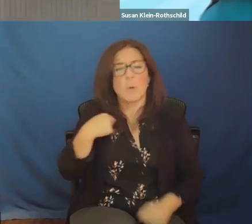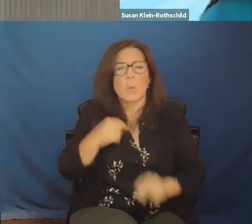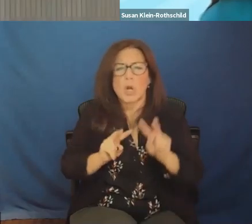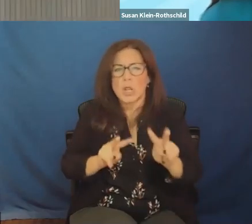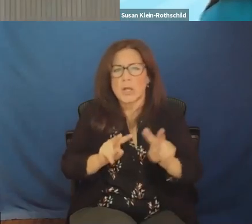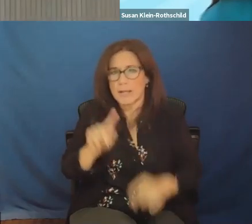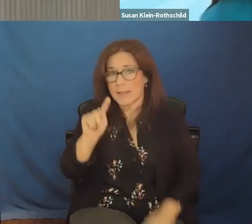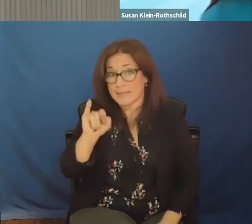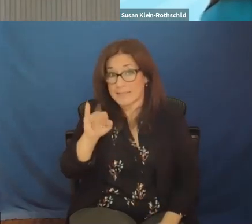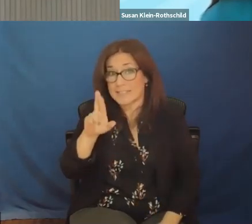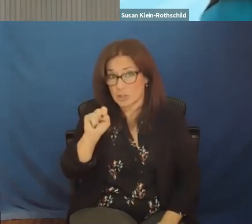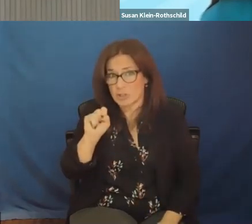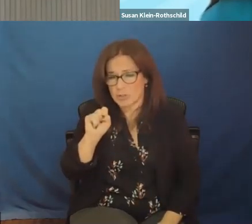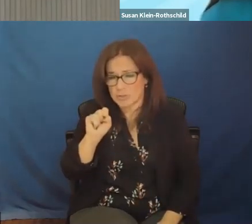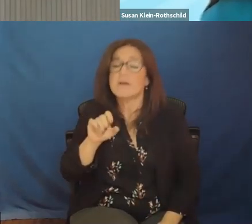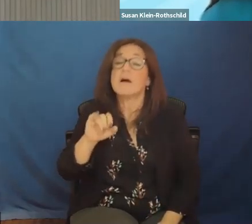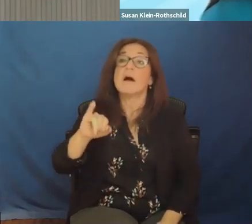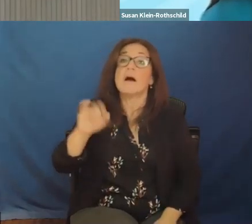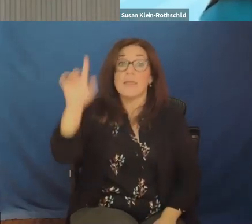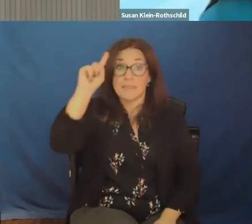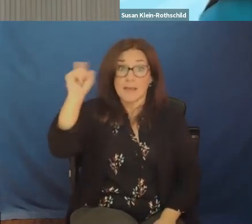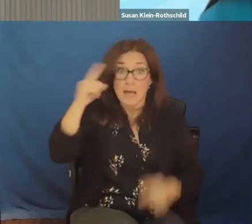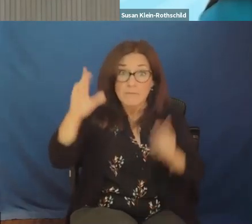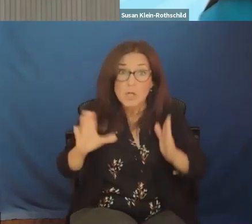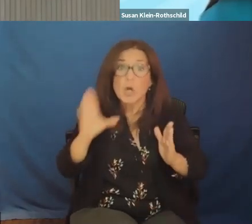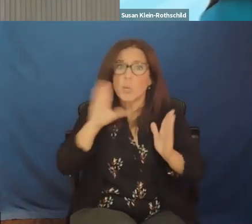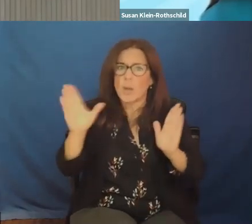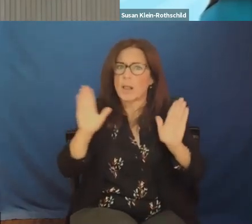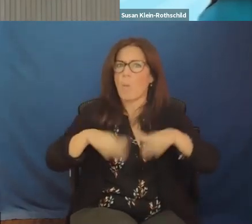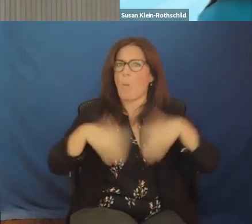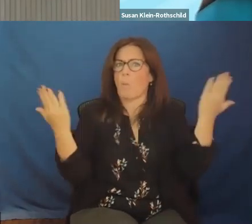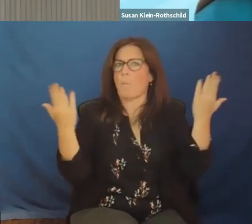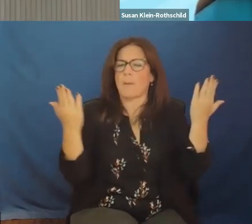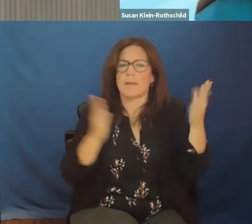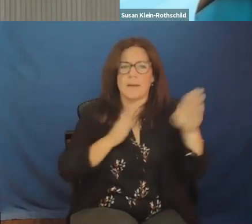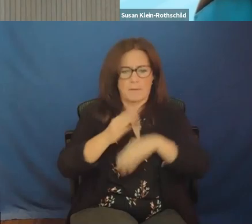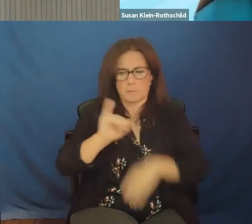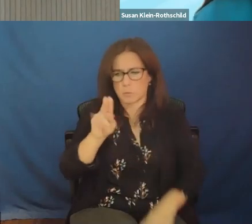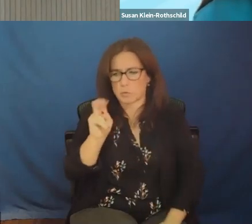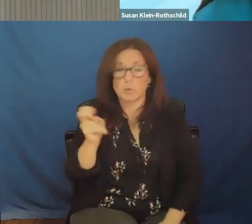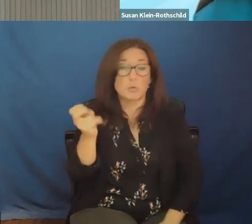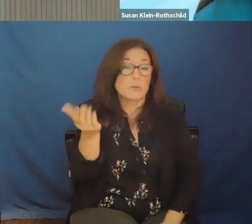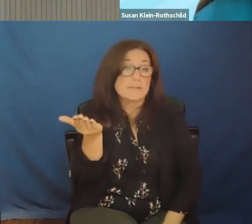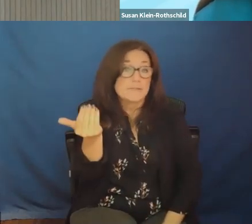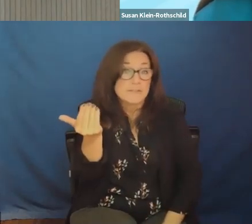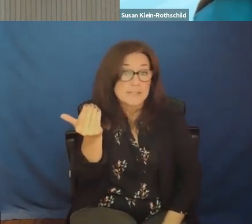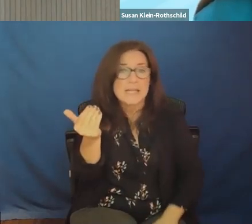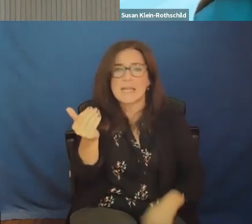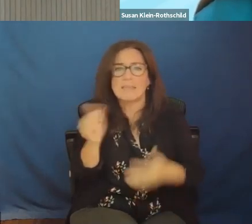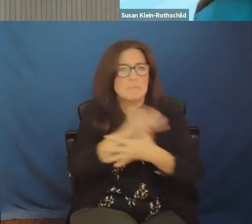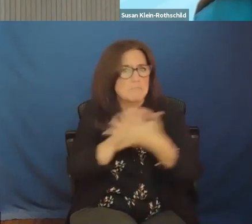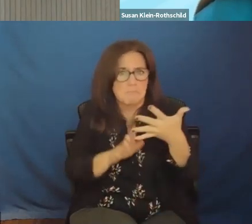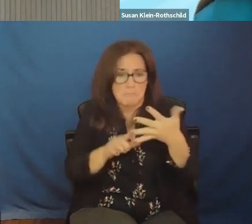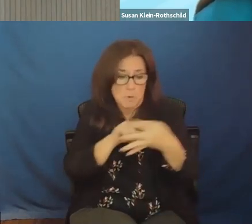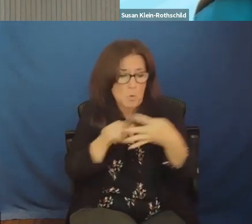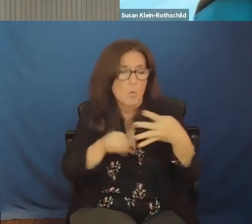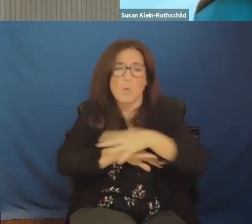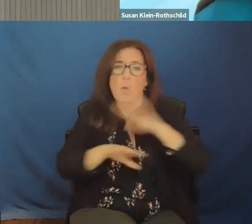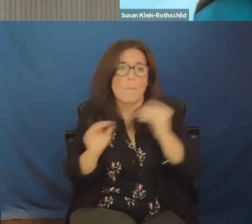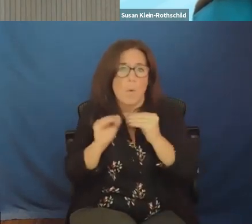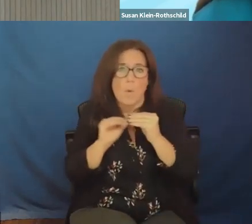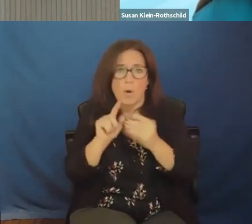el gobernador va a eliminar o levantar algunas de las restricciones en junio verdad eso es algo que